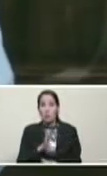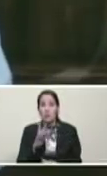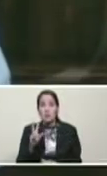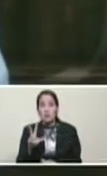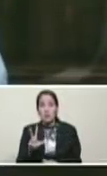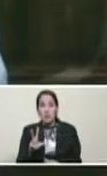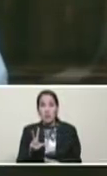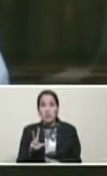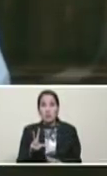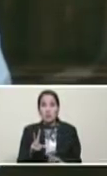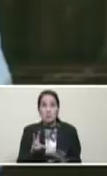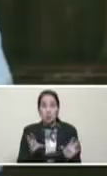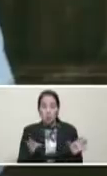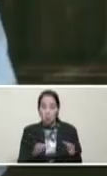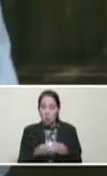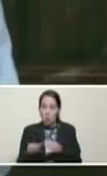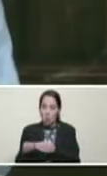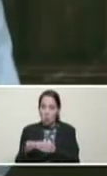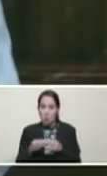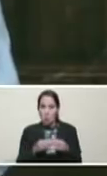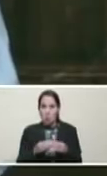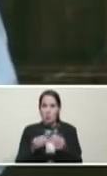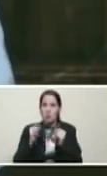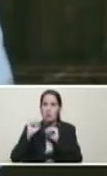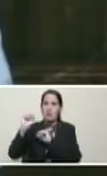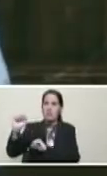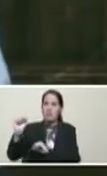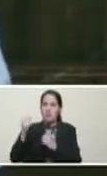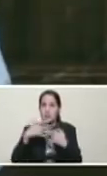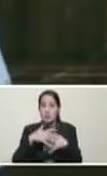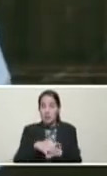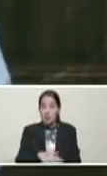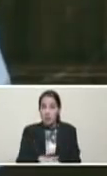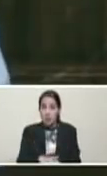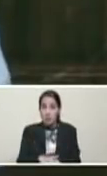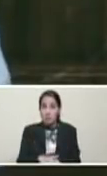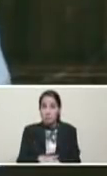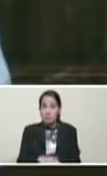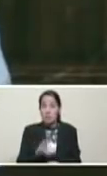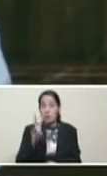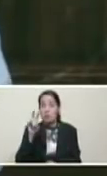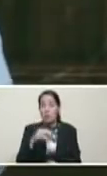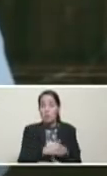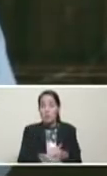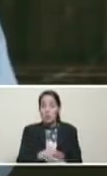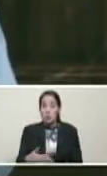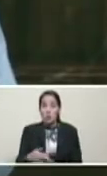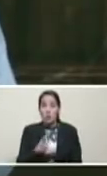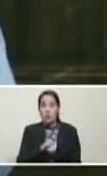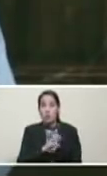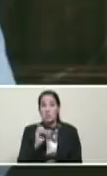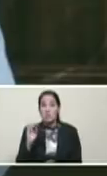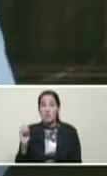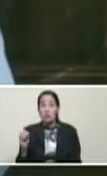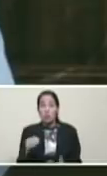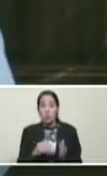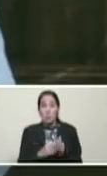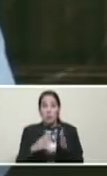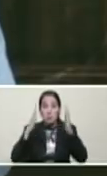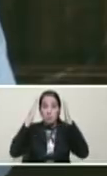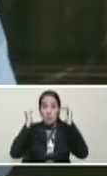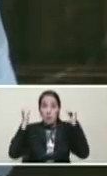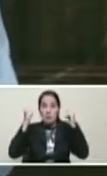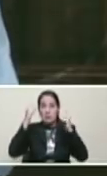unidades populares de defensa integral que agrupan a 2.200.000 milicianos y